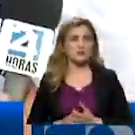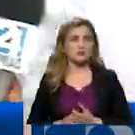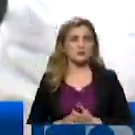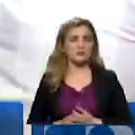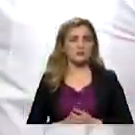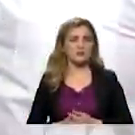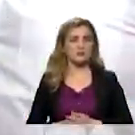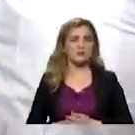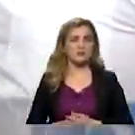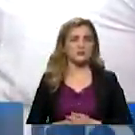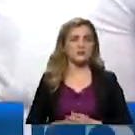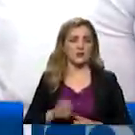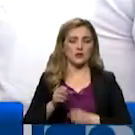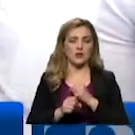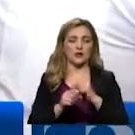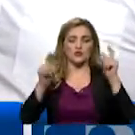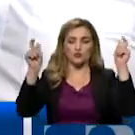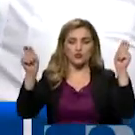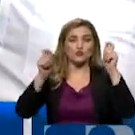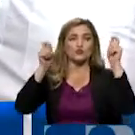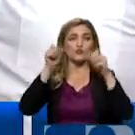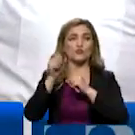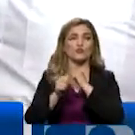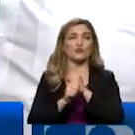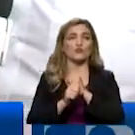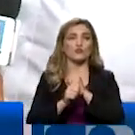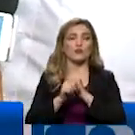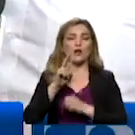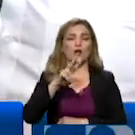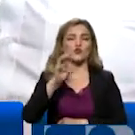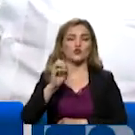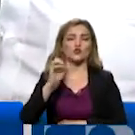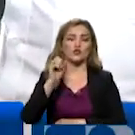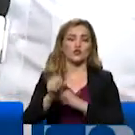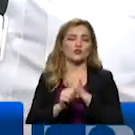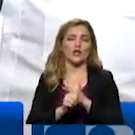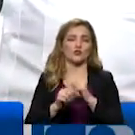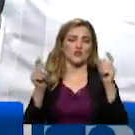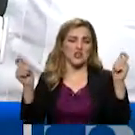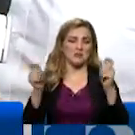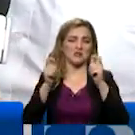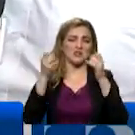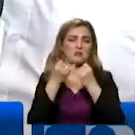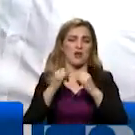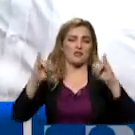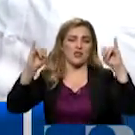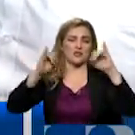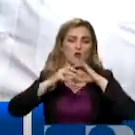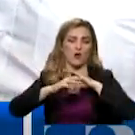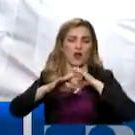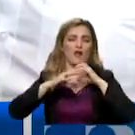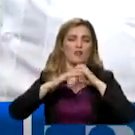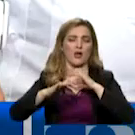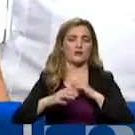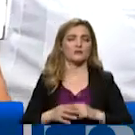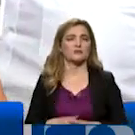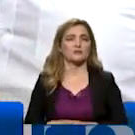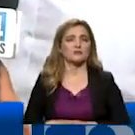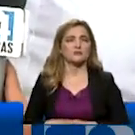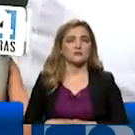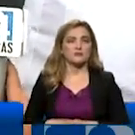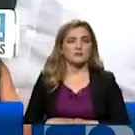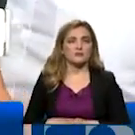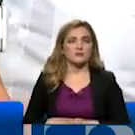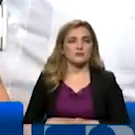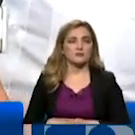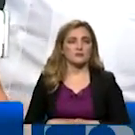En este año celebramos el año bicentenario porque celebramos los 200 años de independencia de Guaranda. Por ello también